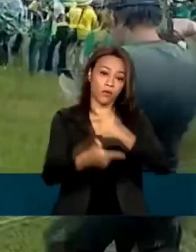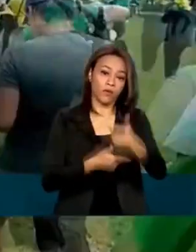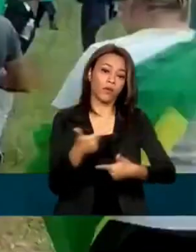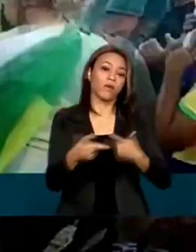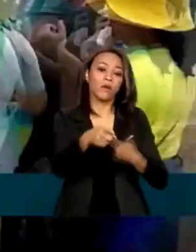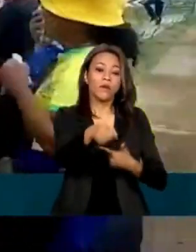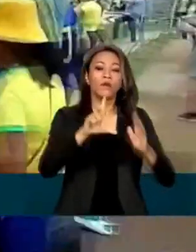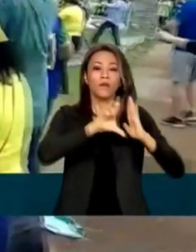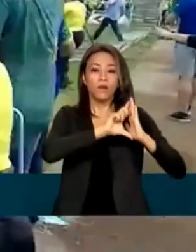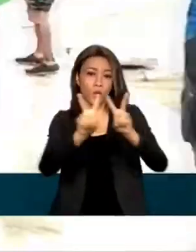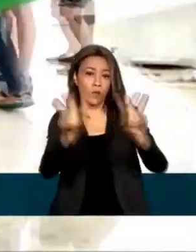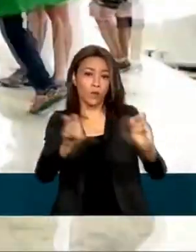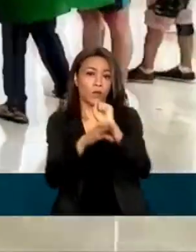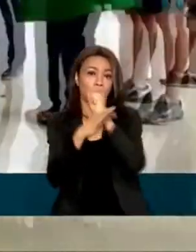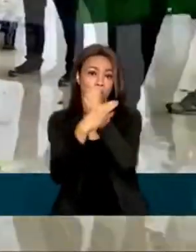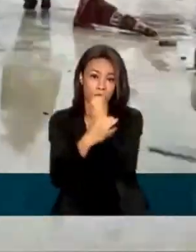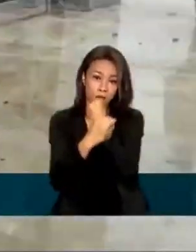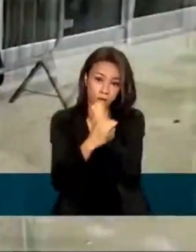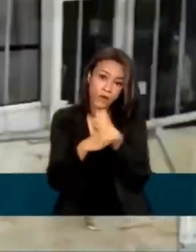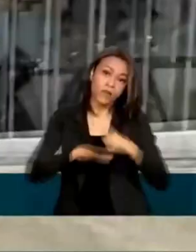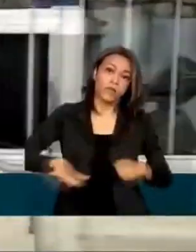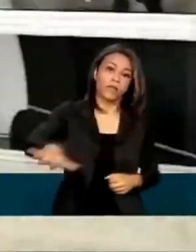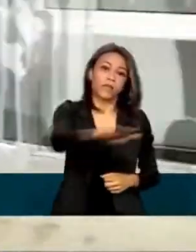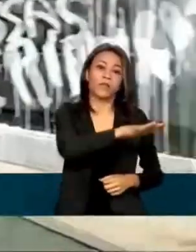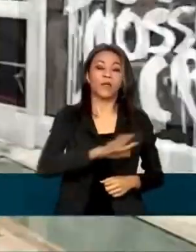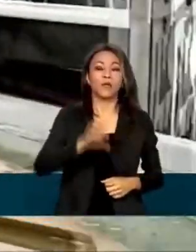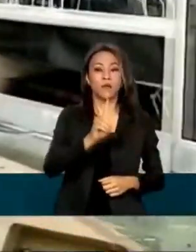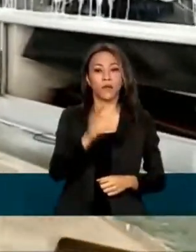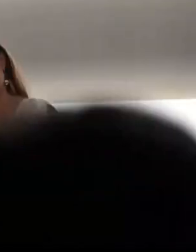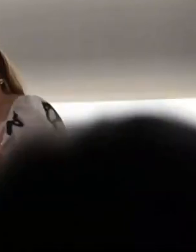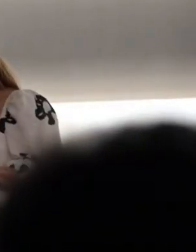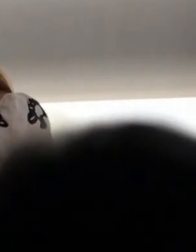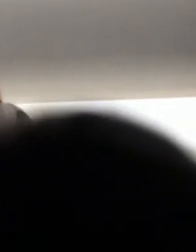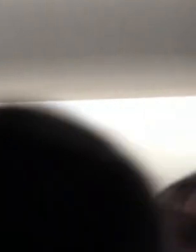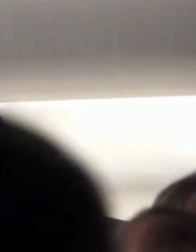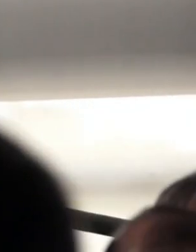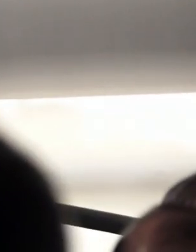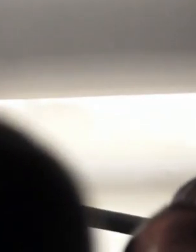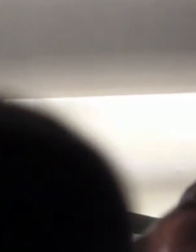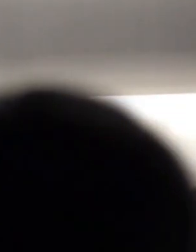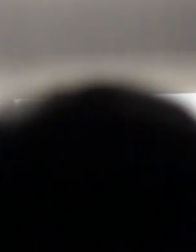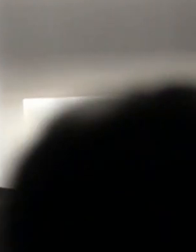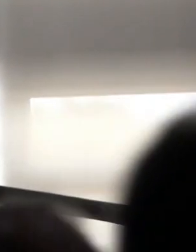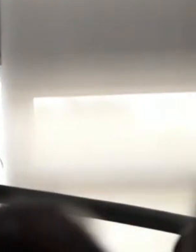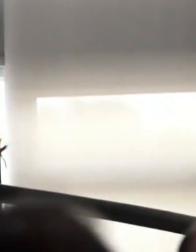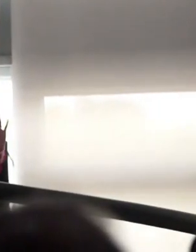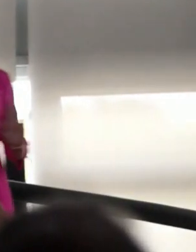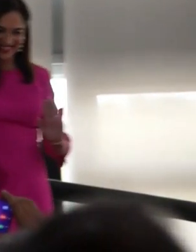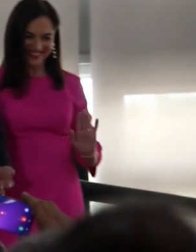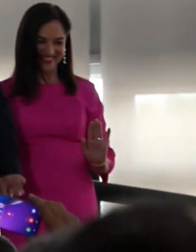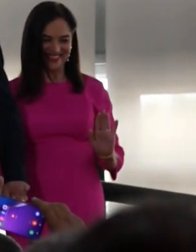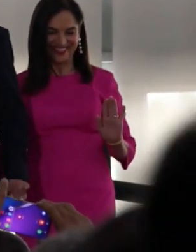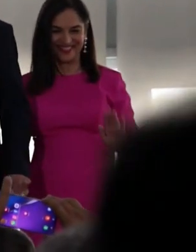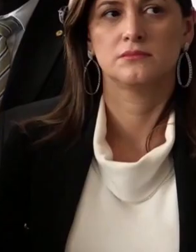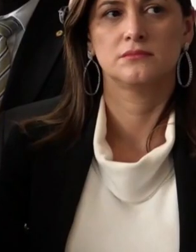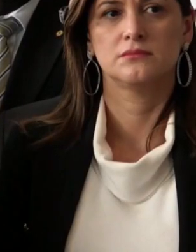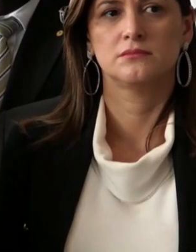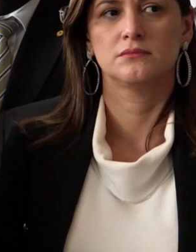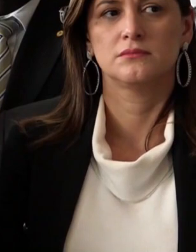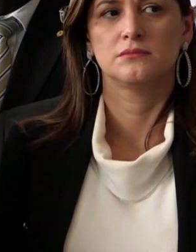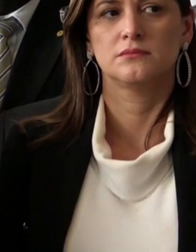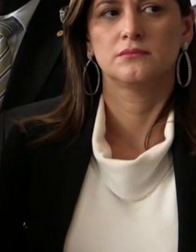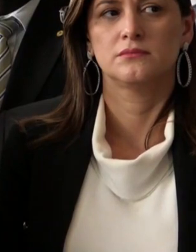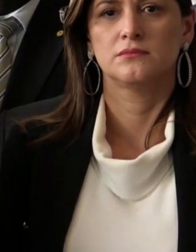Una semana después de los ataques a las sedes de los tres poderes en Brasil, el progresista Luis Inácio Lula da Silva se fortalece en el poder, mientras